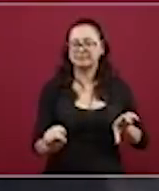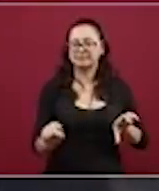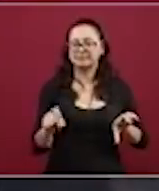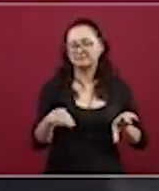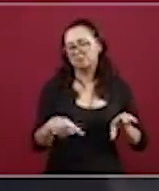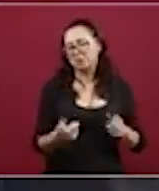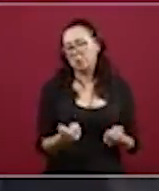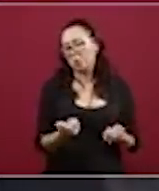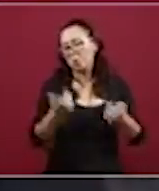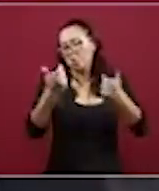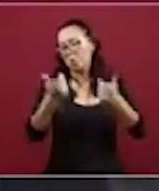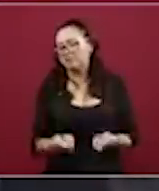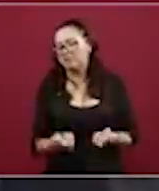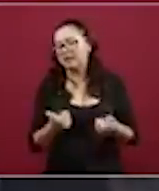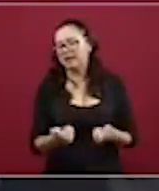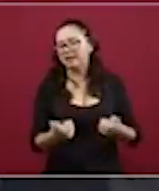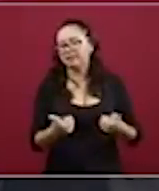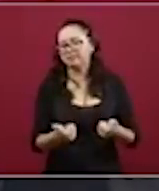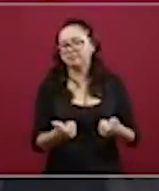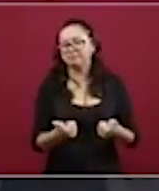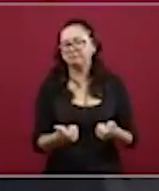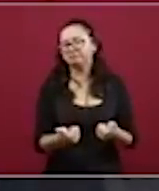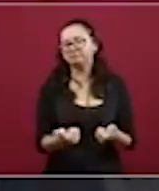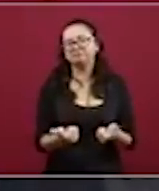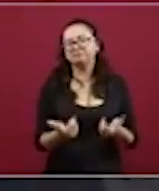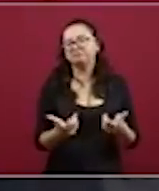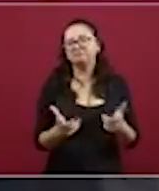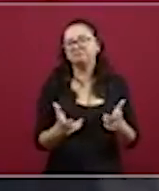tiene un costo de